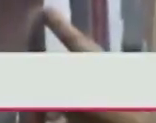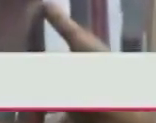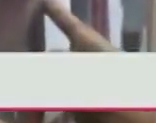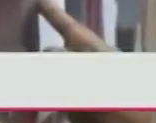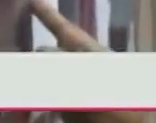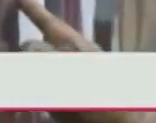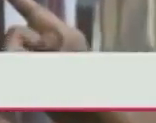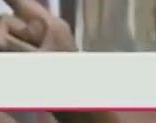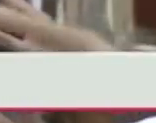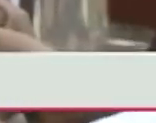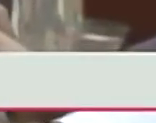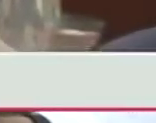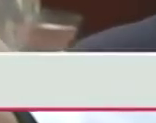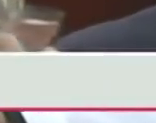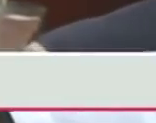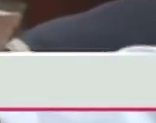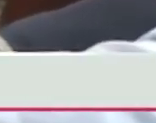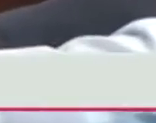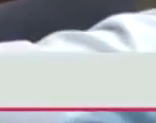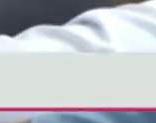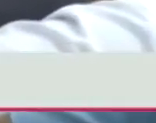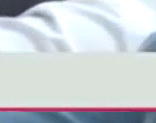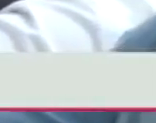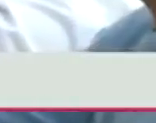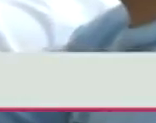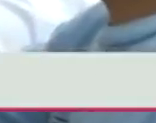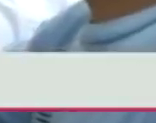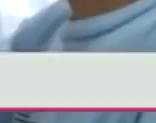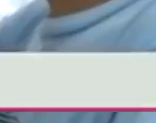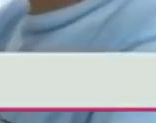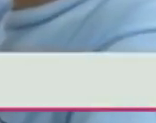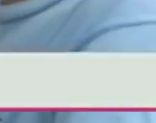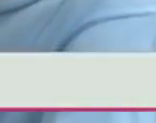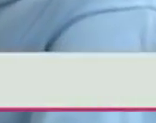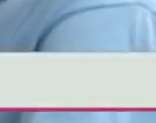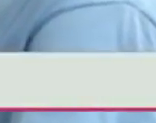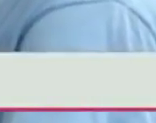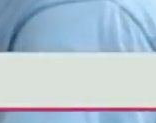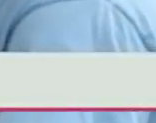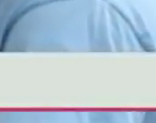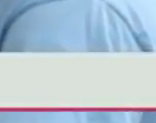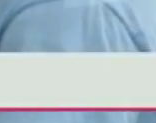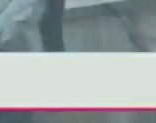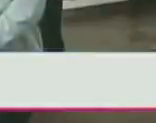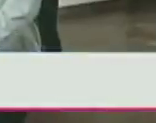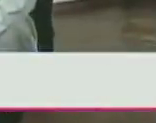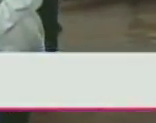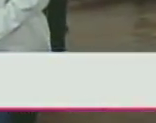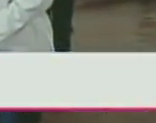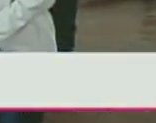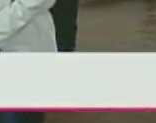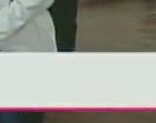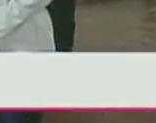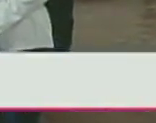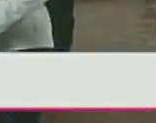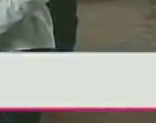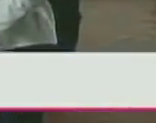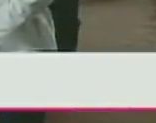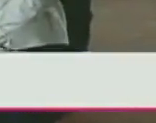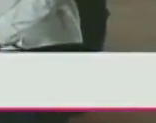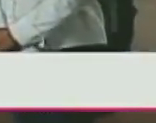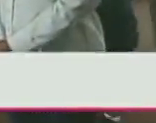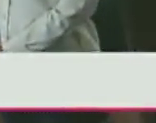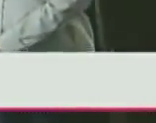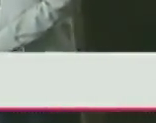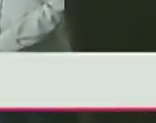la llegada del presidente de la república nicolás maduro para ejercer su derecho al voto este domingo 10